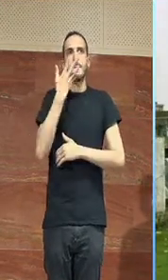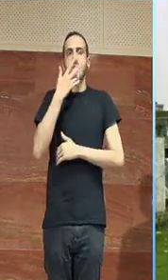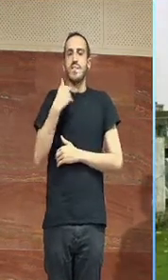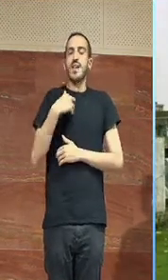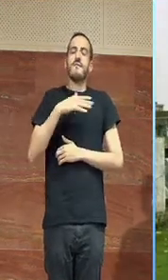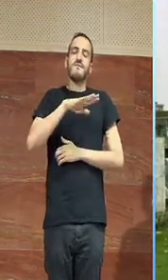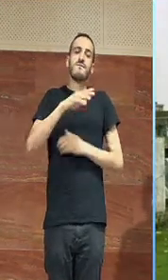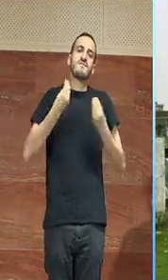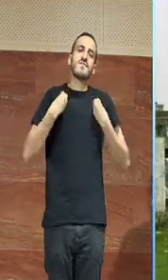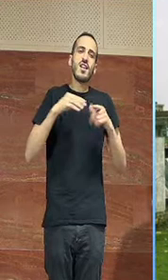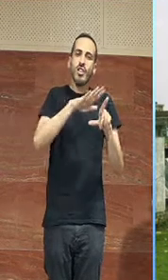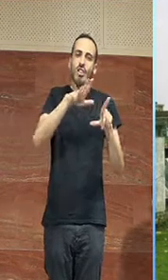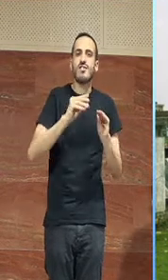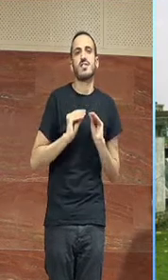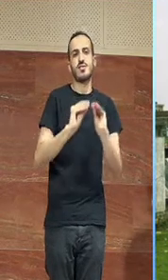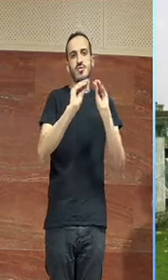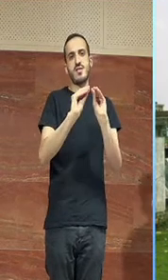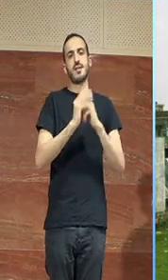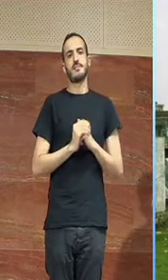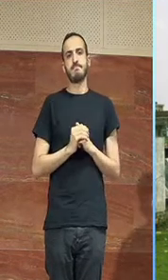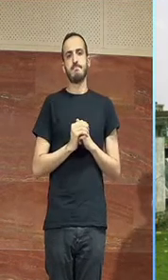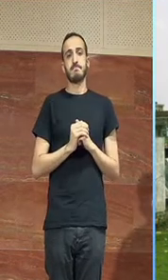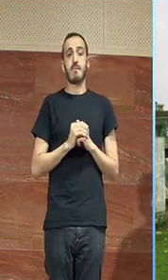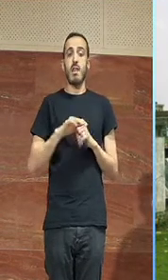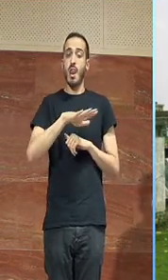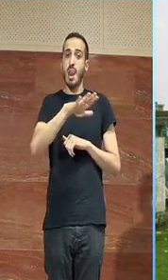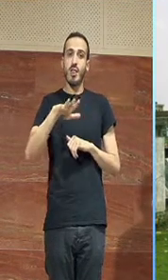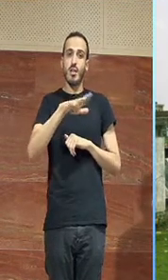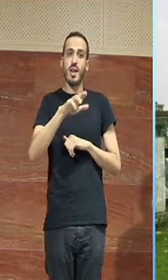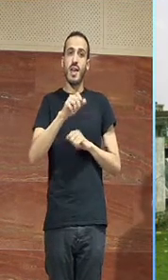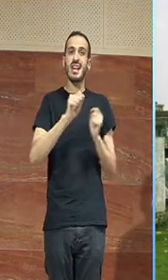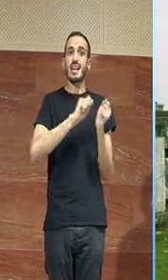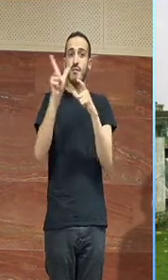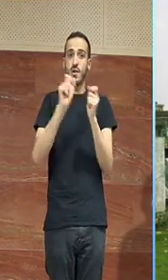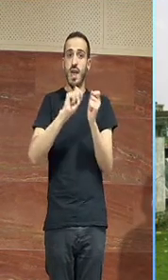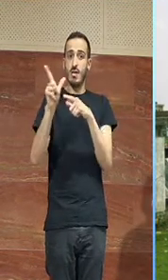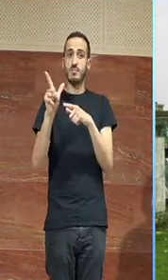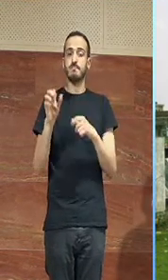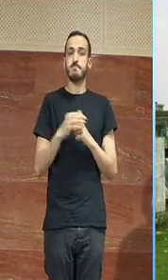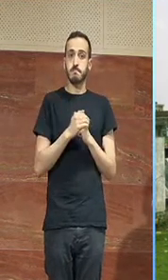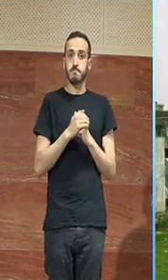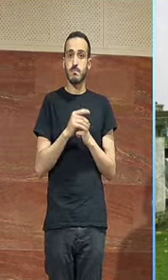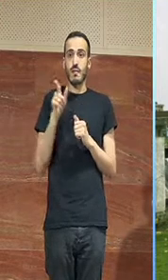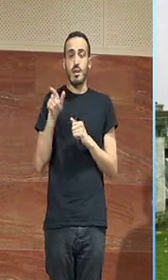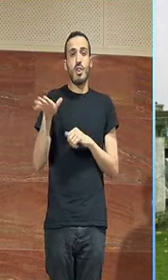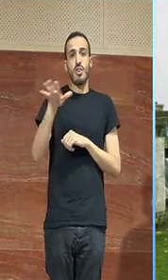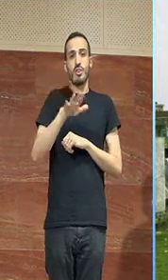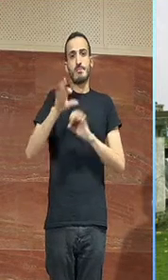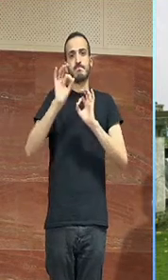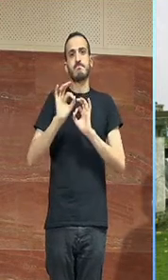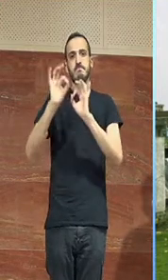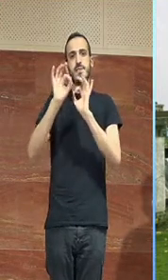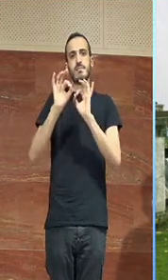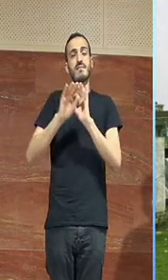Las culturas de los refugiados, más de 100 millones de personas son refugiadas en el mundo, que acaban pasando